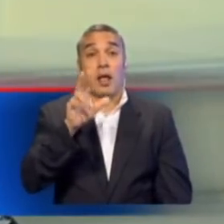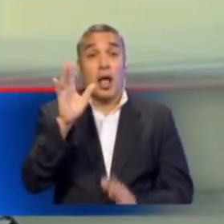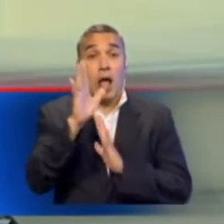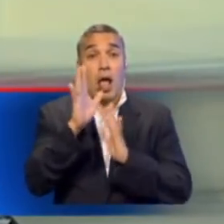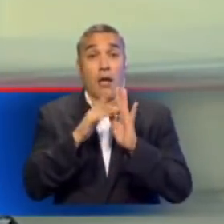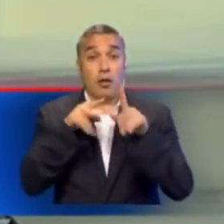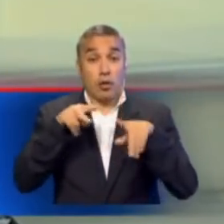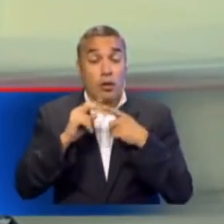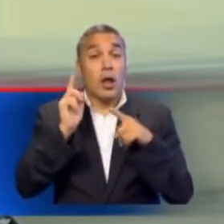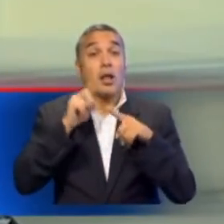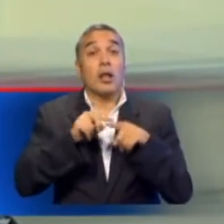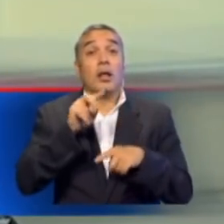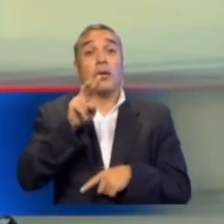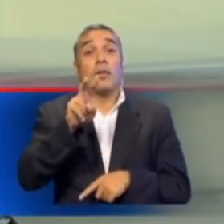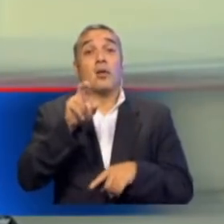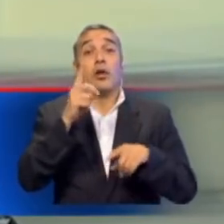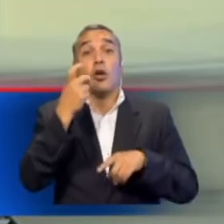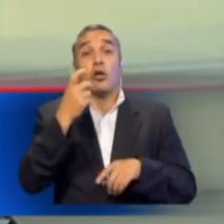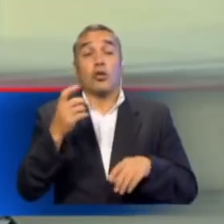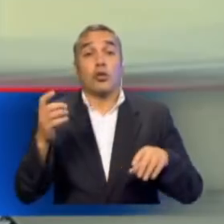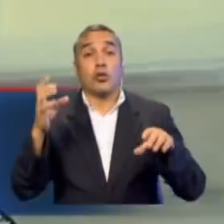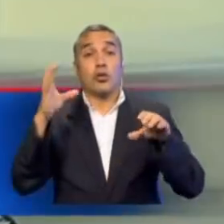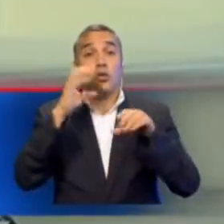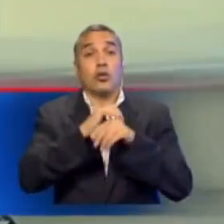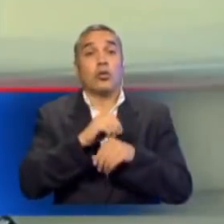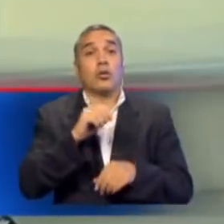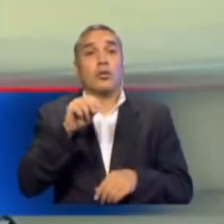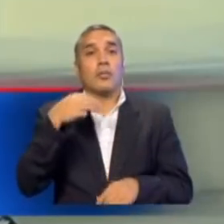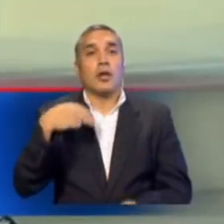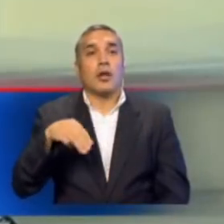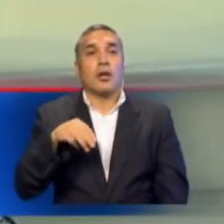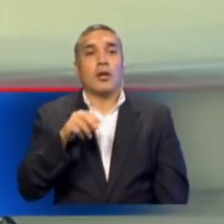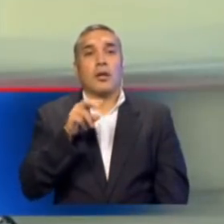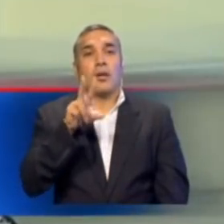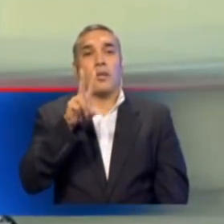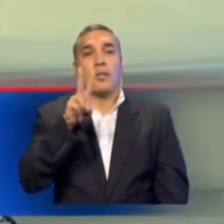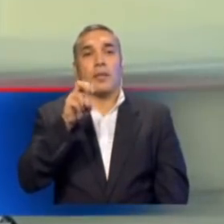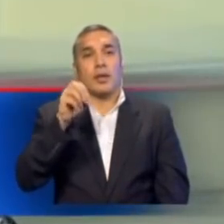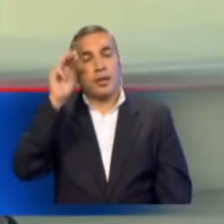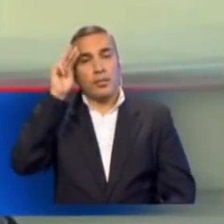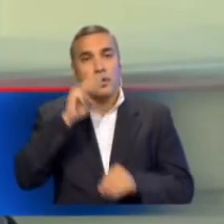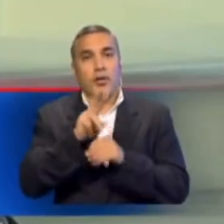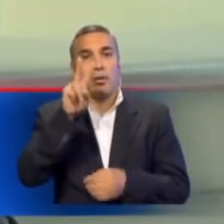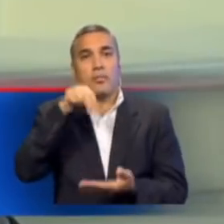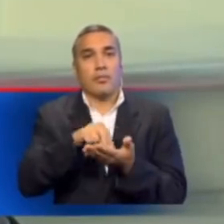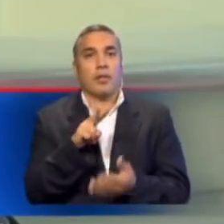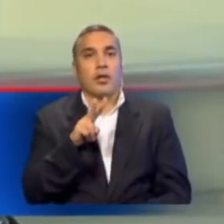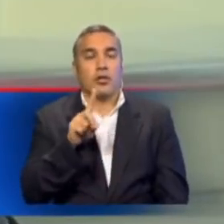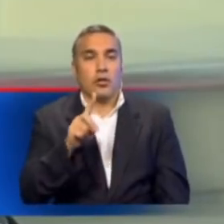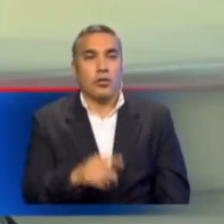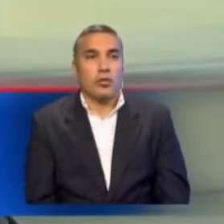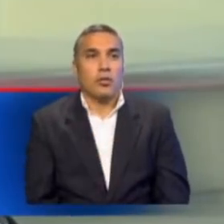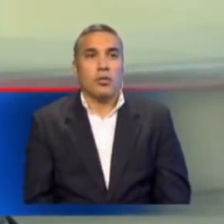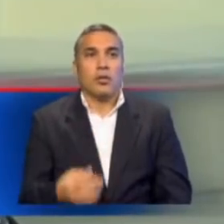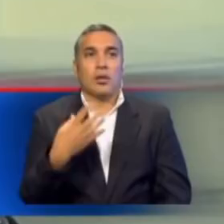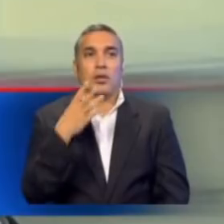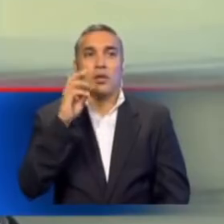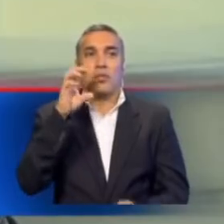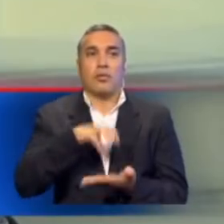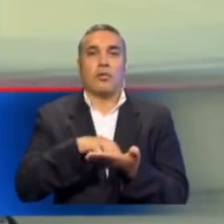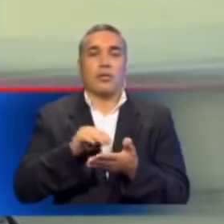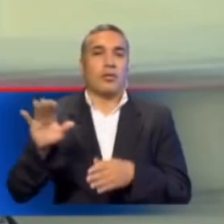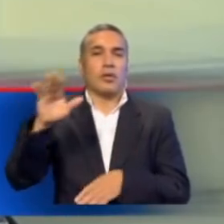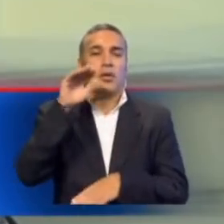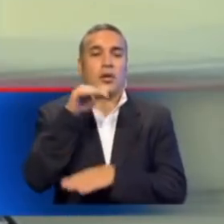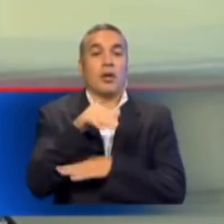abril hasta las 23 horas con 59 minutos del día miércoles 20 de mayo del 2021. En 16 provincias del